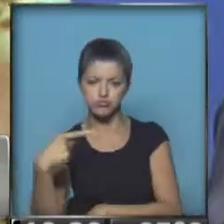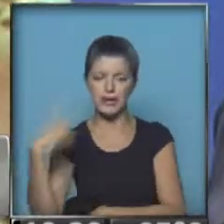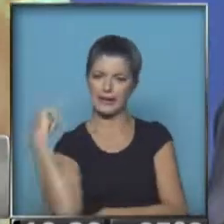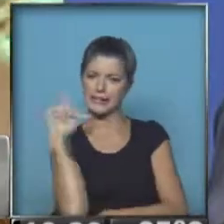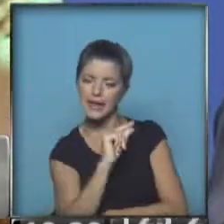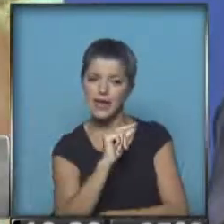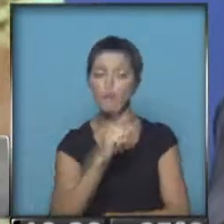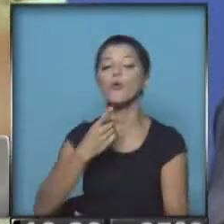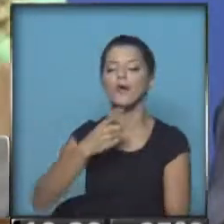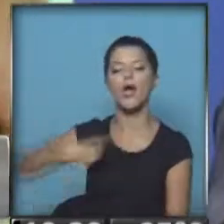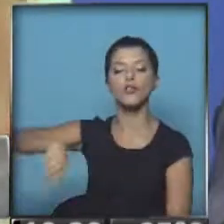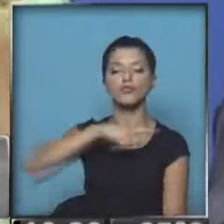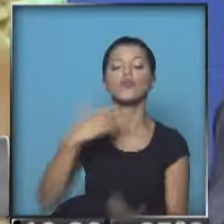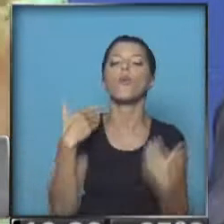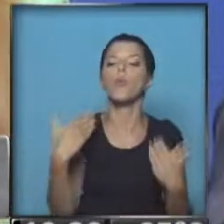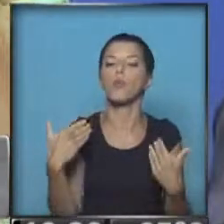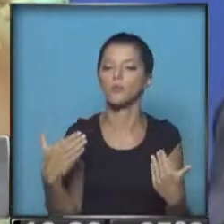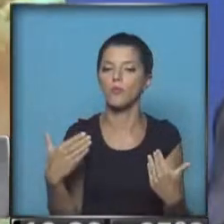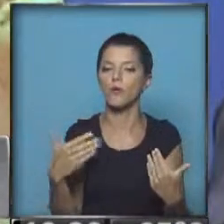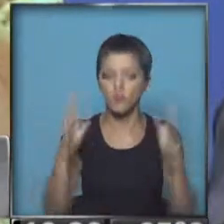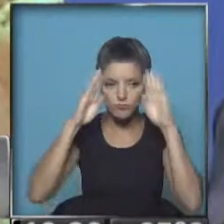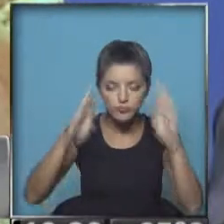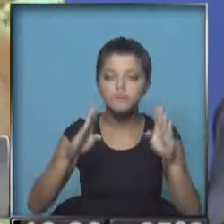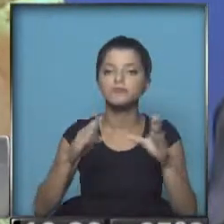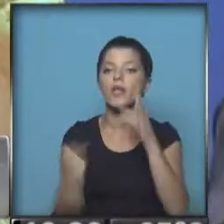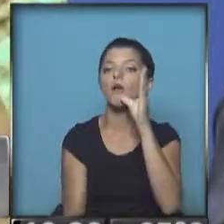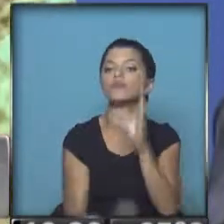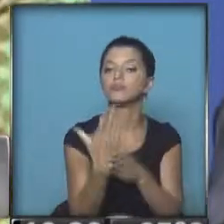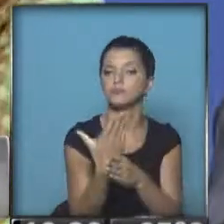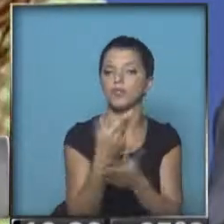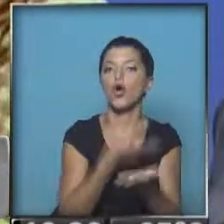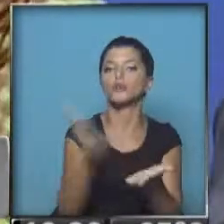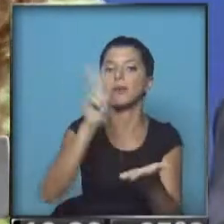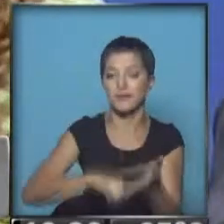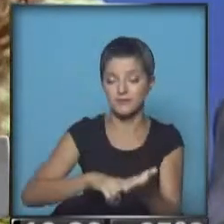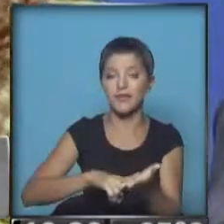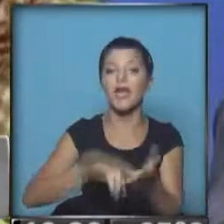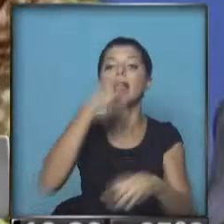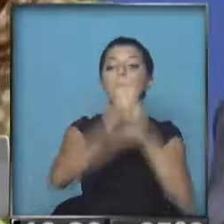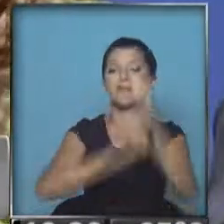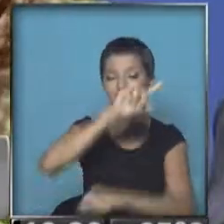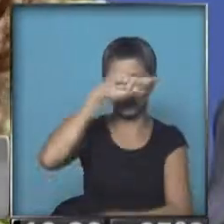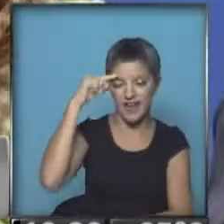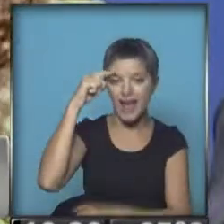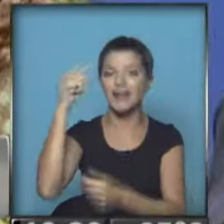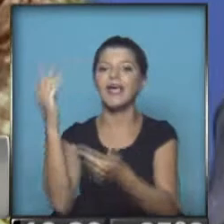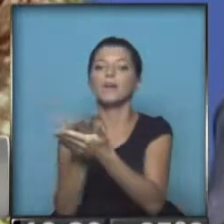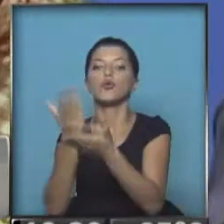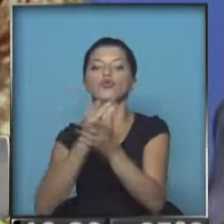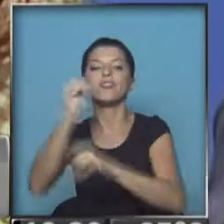sido nosotros los que hemos permitido el surgimiento nuevamente del empresariado nacional, de la industria